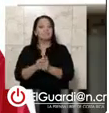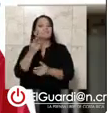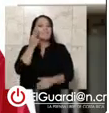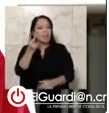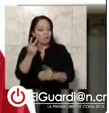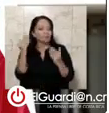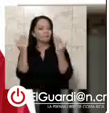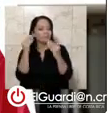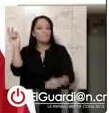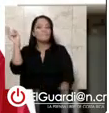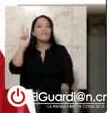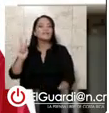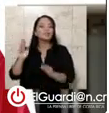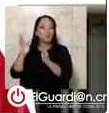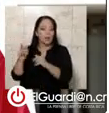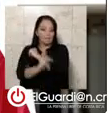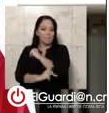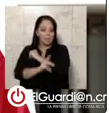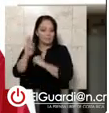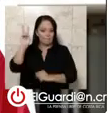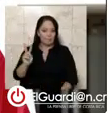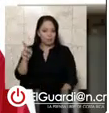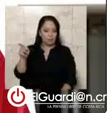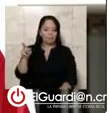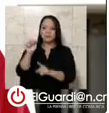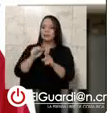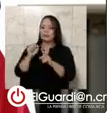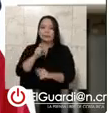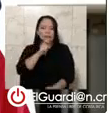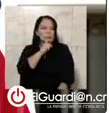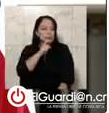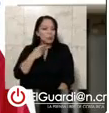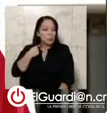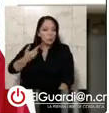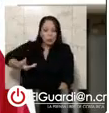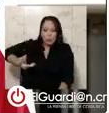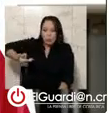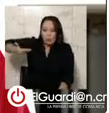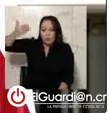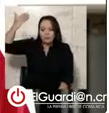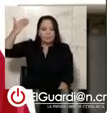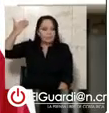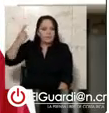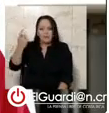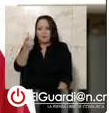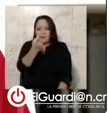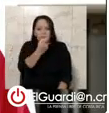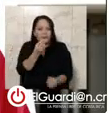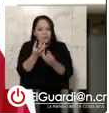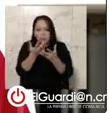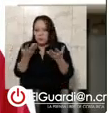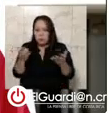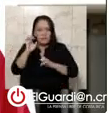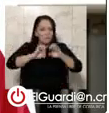Venezuela, una situación muy difícil de hiperinflación, de escaseces, etcétera, de devaluaciones